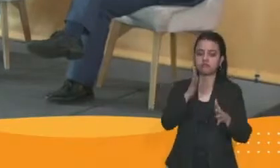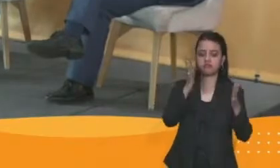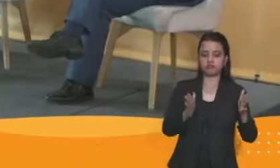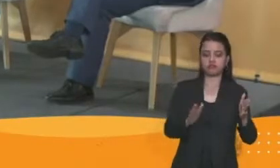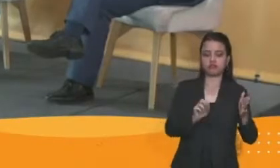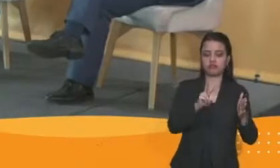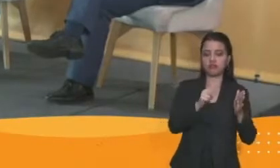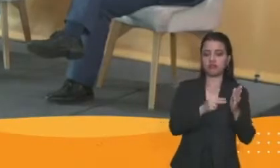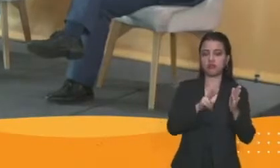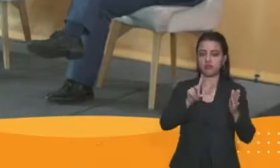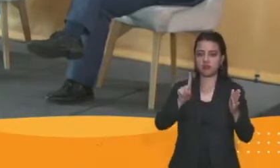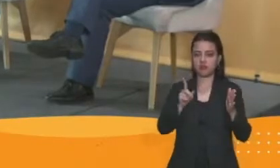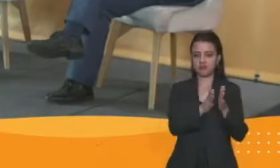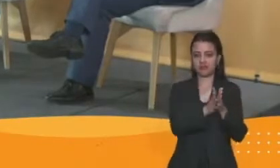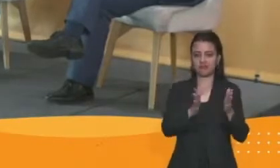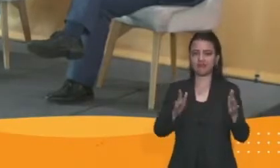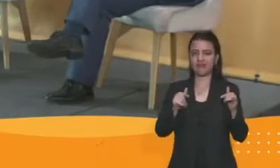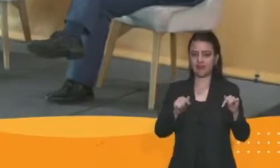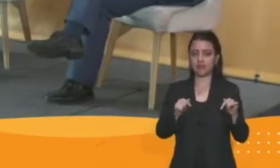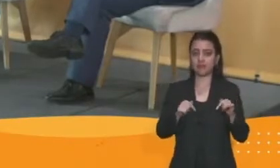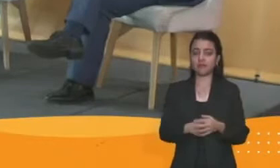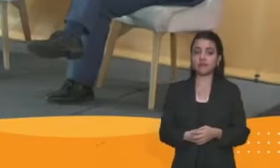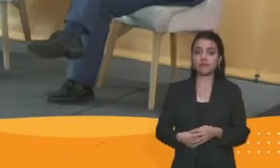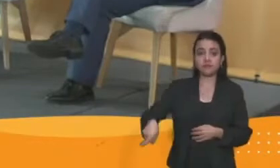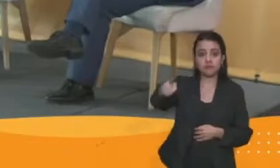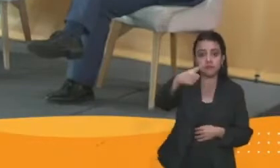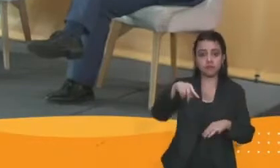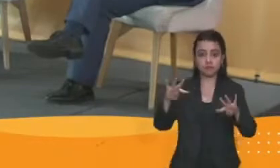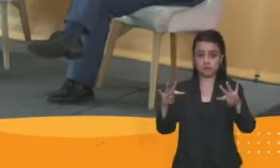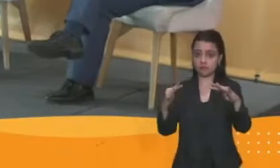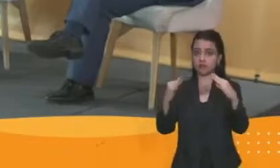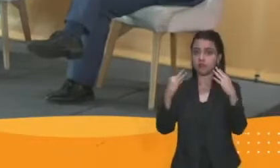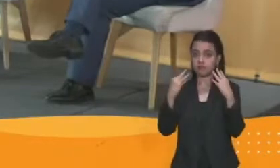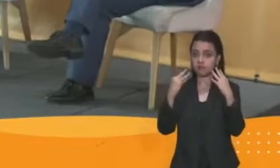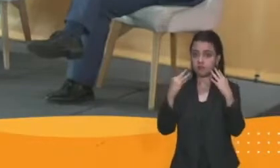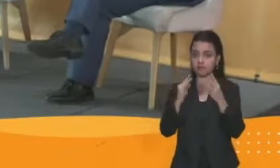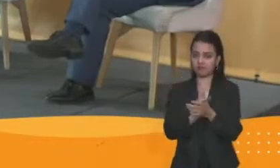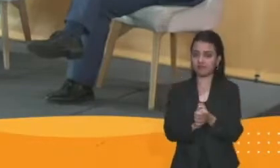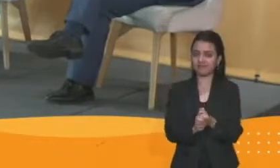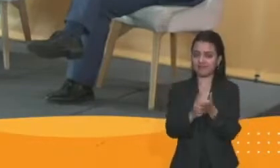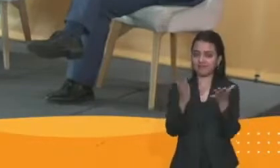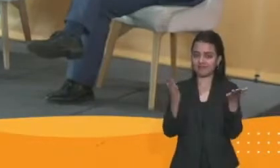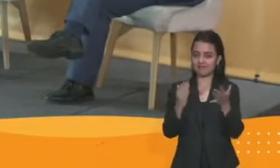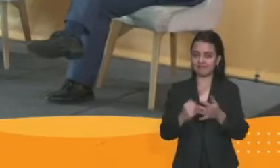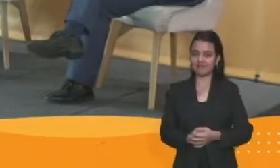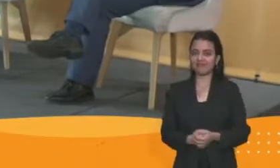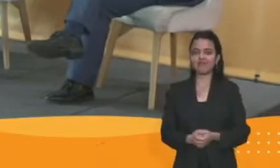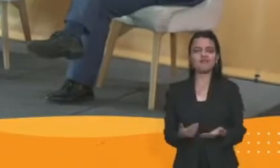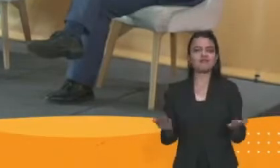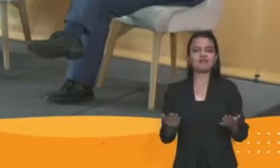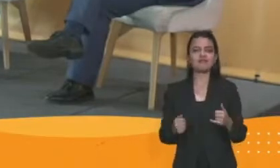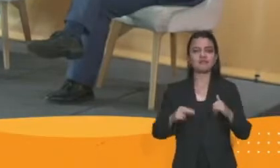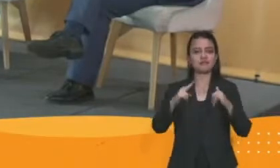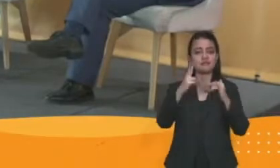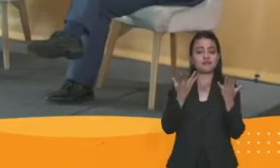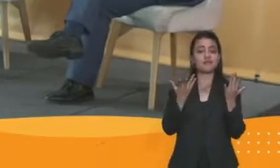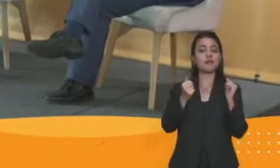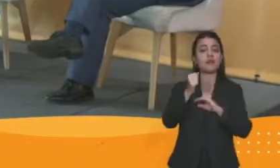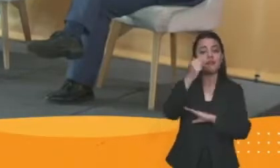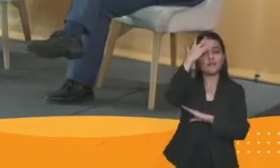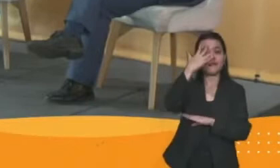2021. Saludamos a todas las personas que se conectan hasta ahora a la transmisión por la página de Facebook